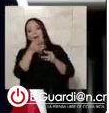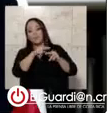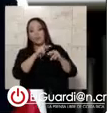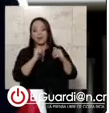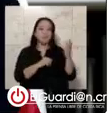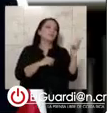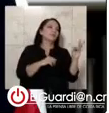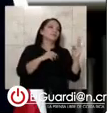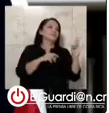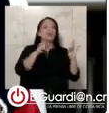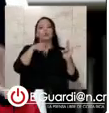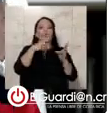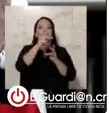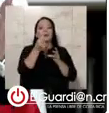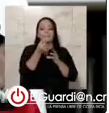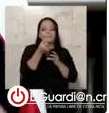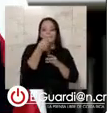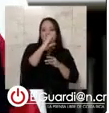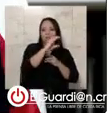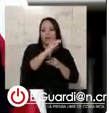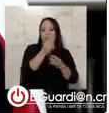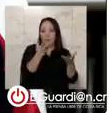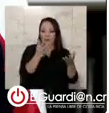no poderle pagar a la planilla pública. Sigo.